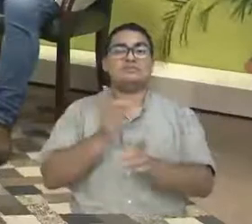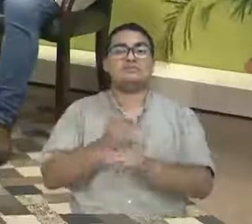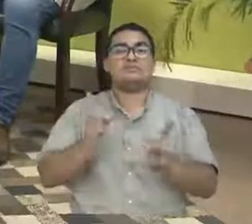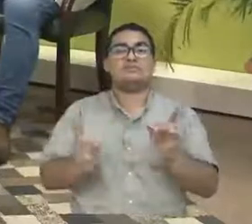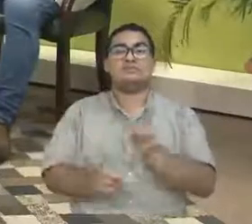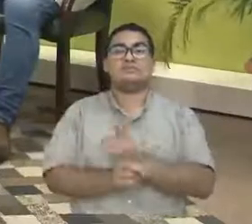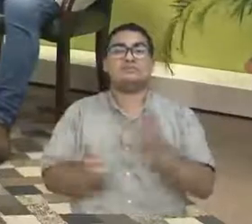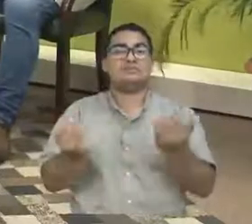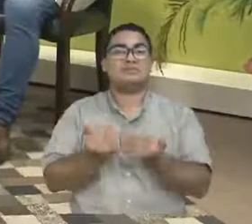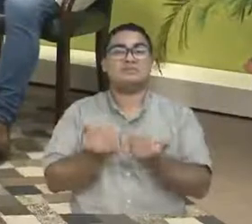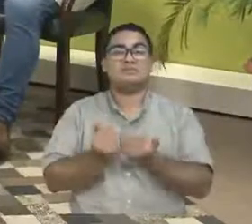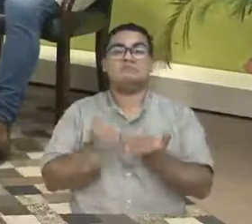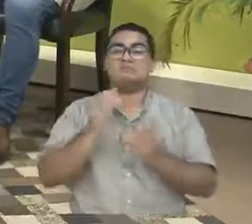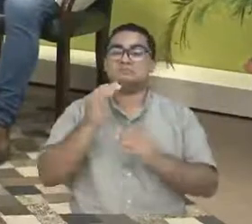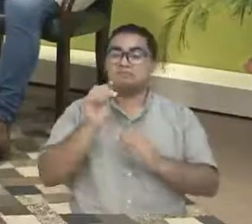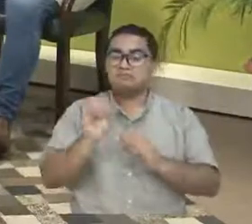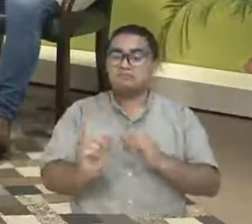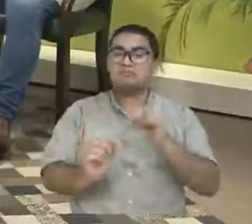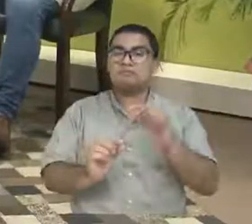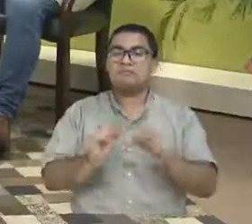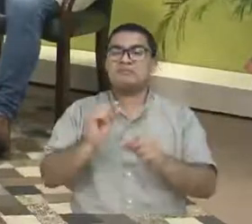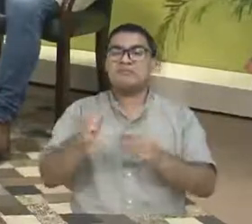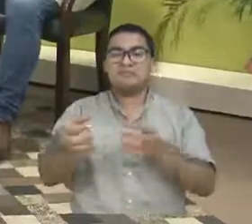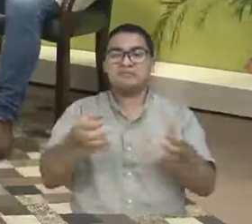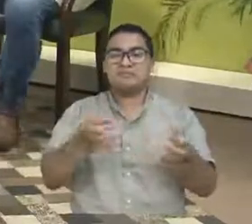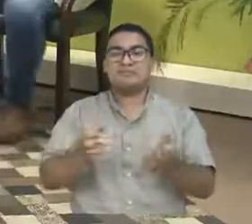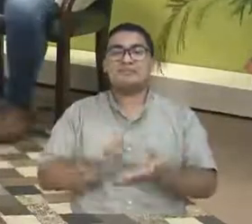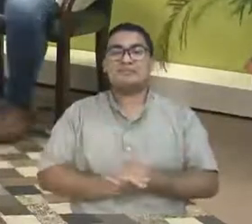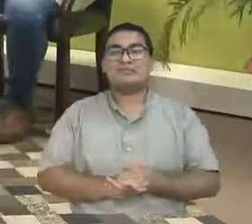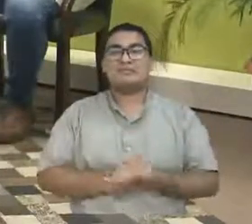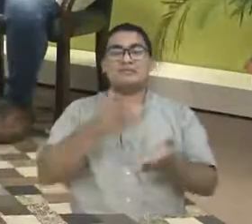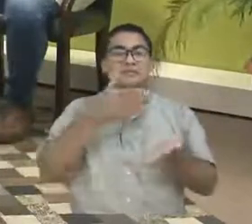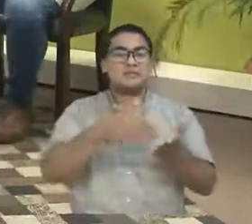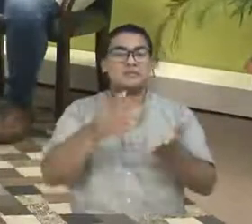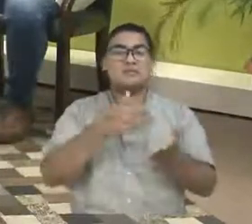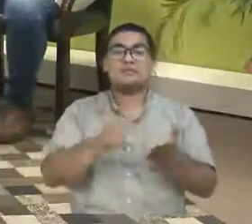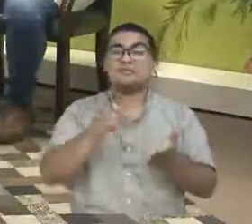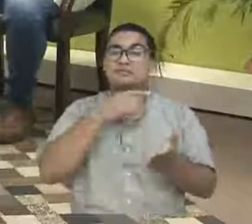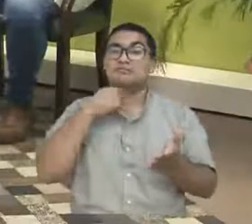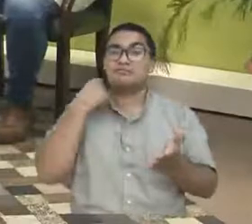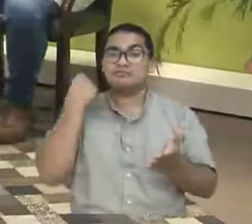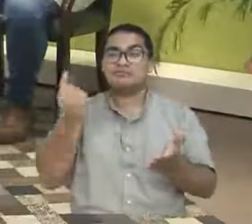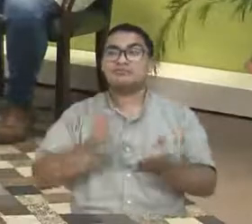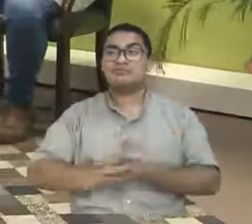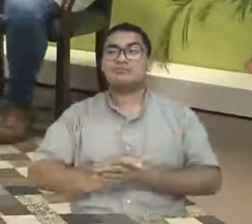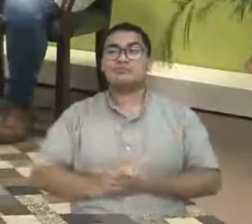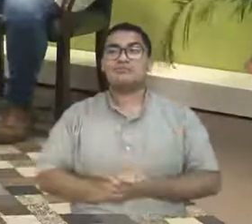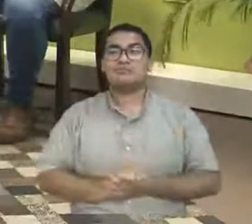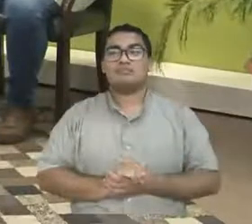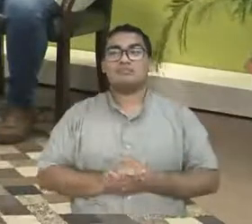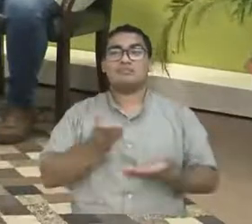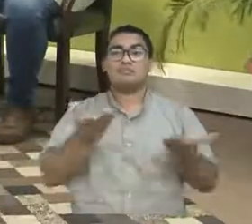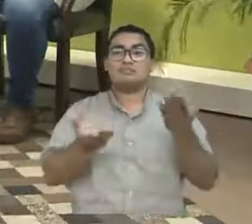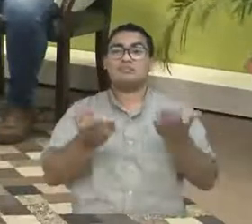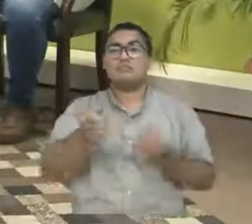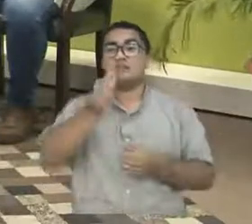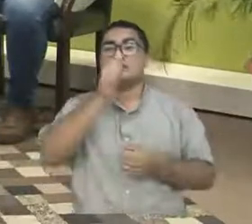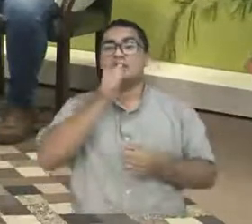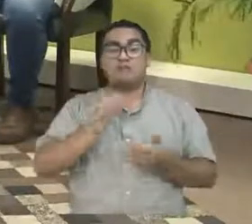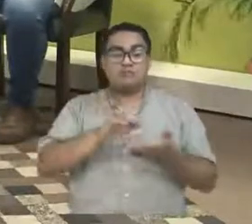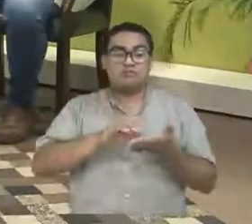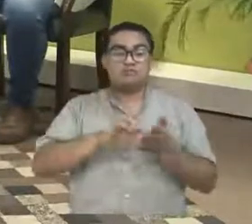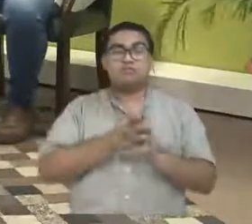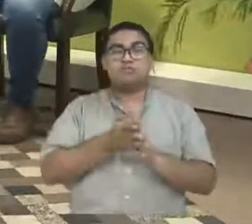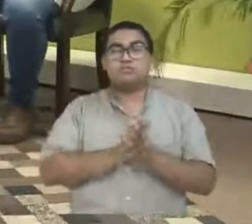como un paso a paso, o sea. Sí, es muy sencillo realmente. Si podemos tener agüita y jabón principalmente,